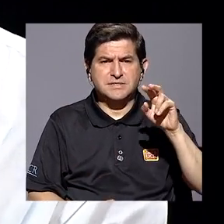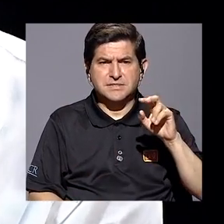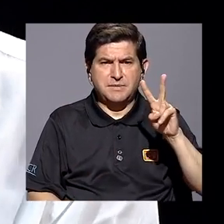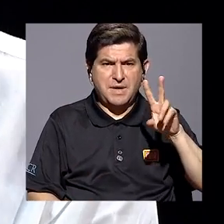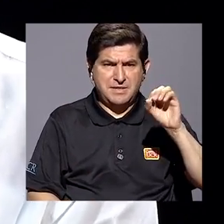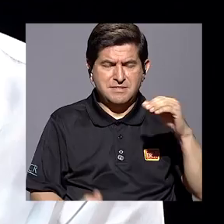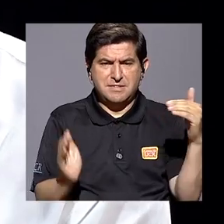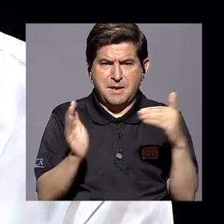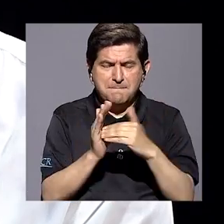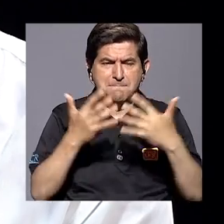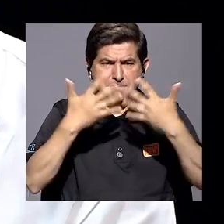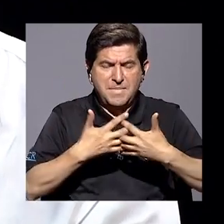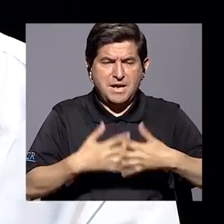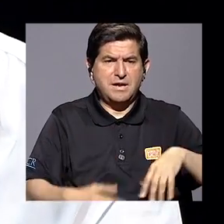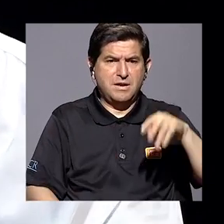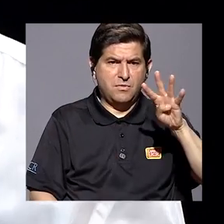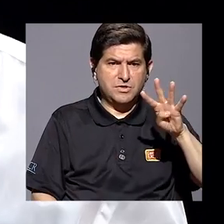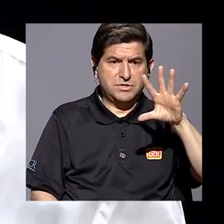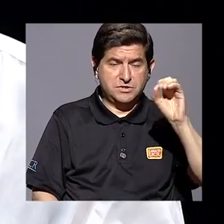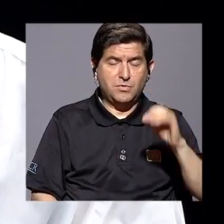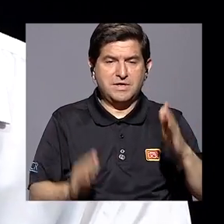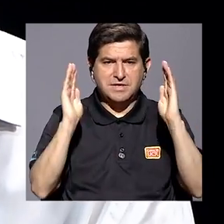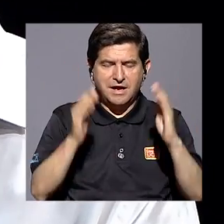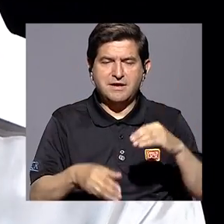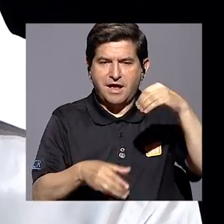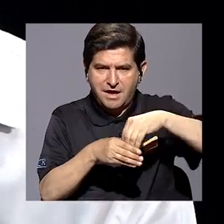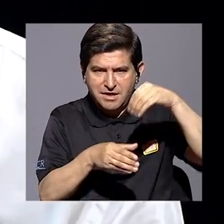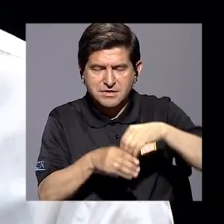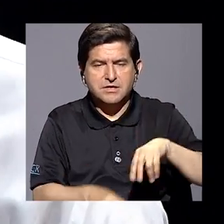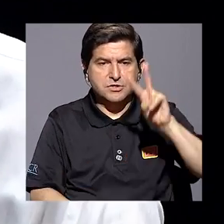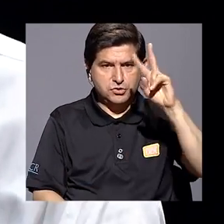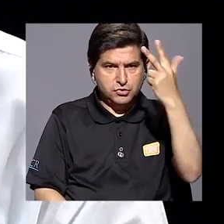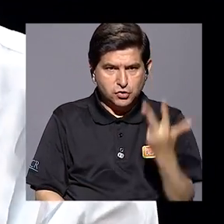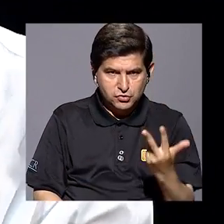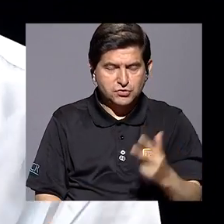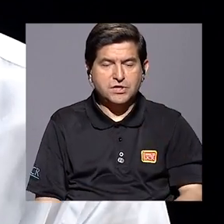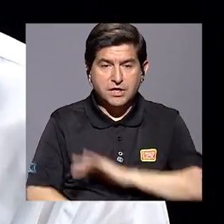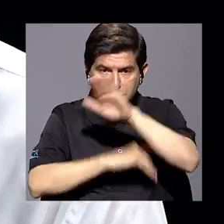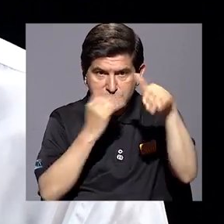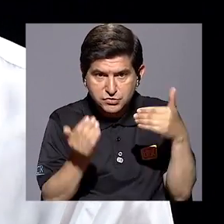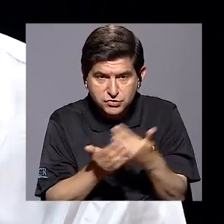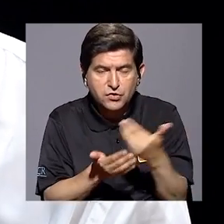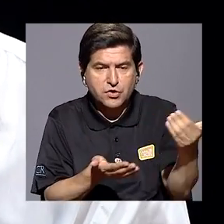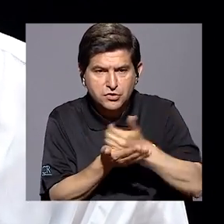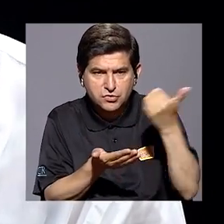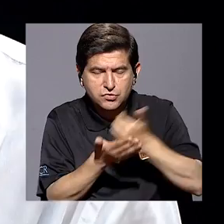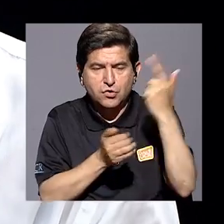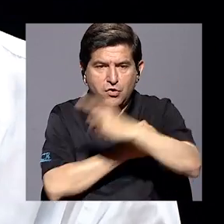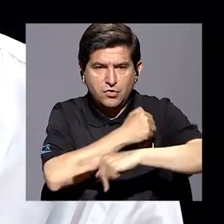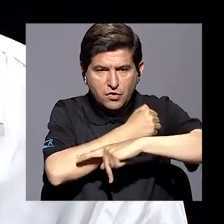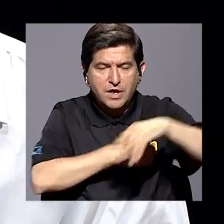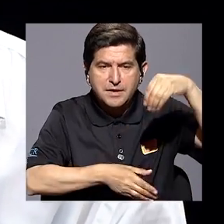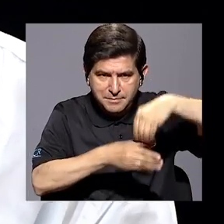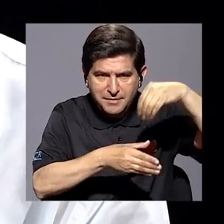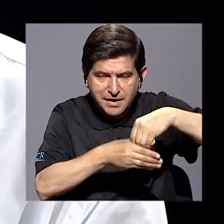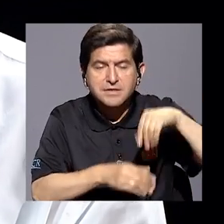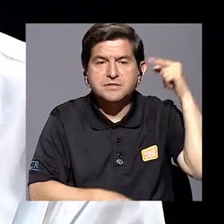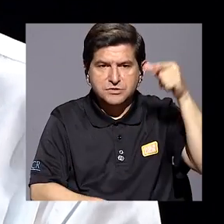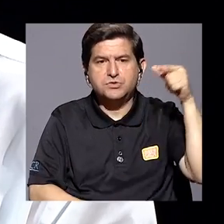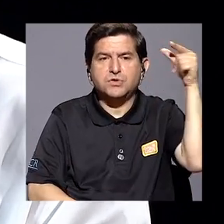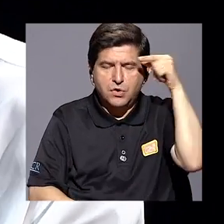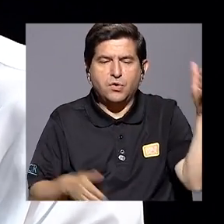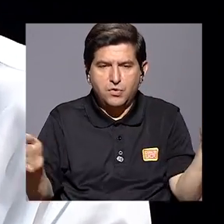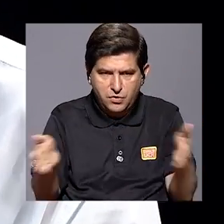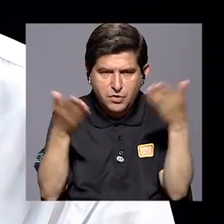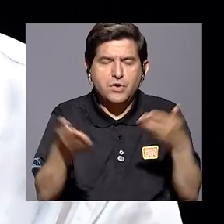hay 450 grandes contribuyentes que aportan dos terceras partes de todo lo que se recauda en el país por supuesto que hay